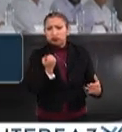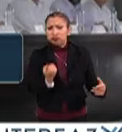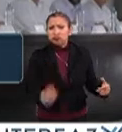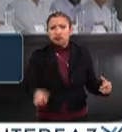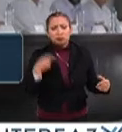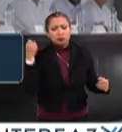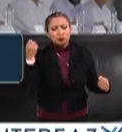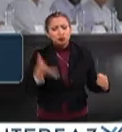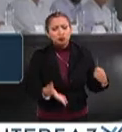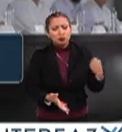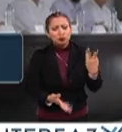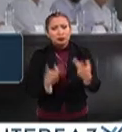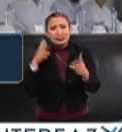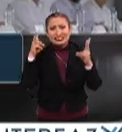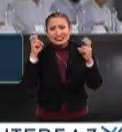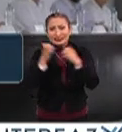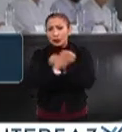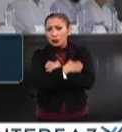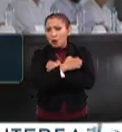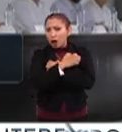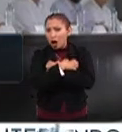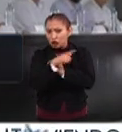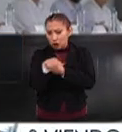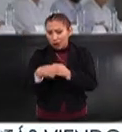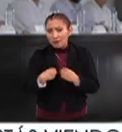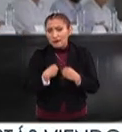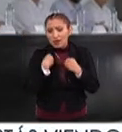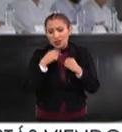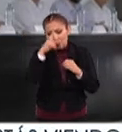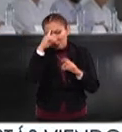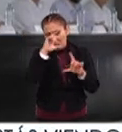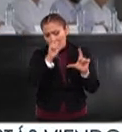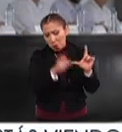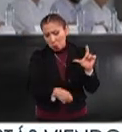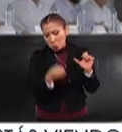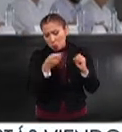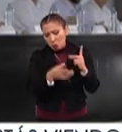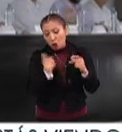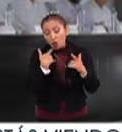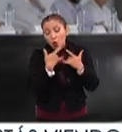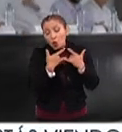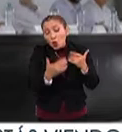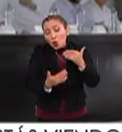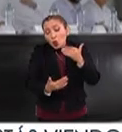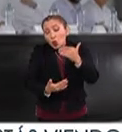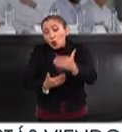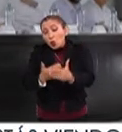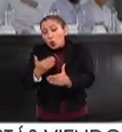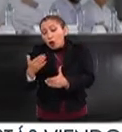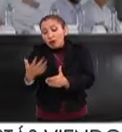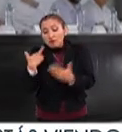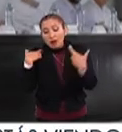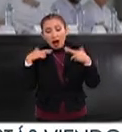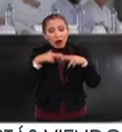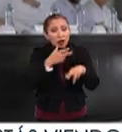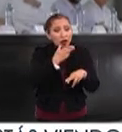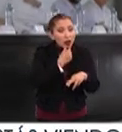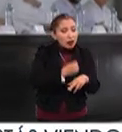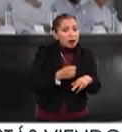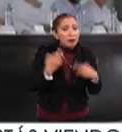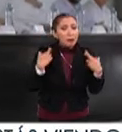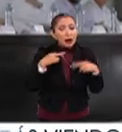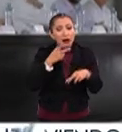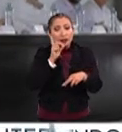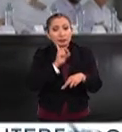notables aportaciones pedagógicas a la vida nacional y una trayectoria de maestras